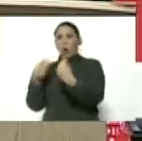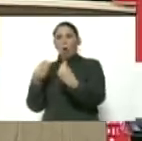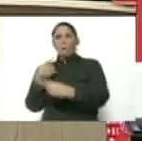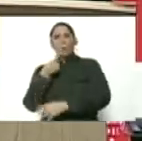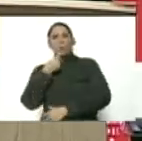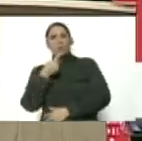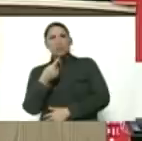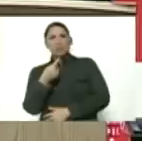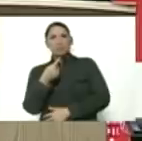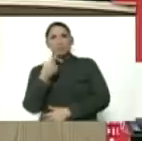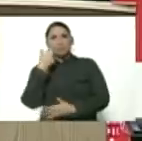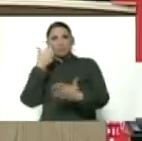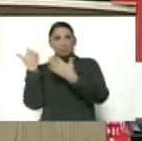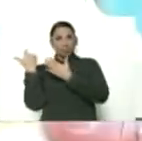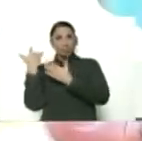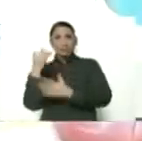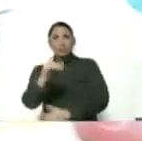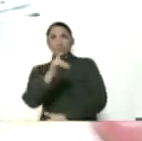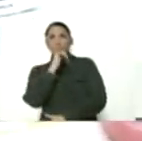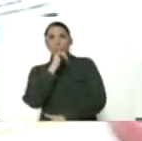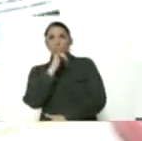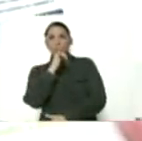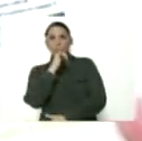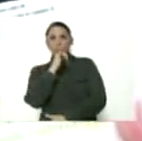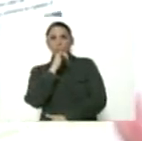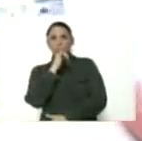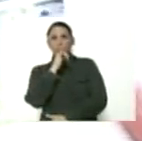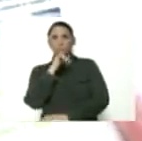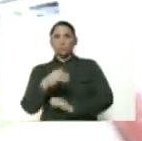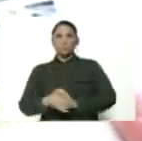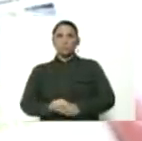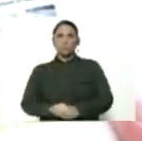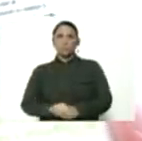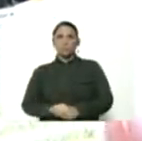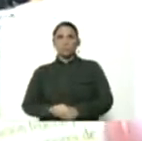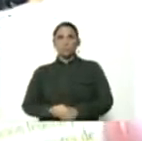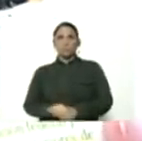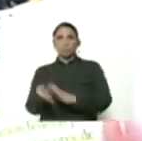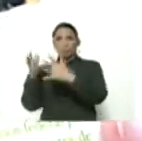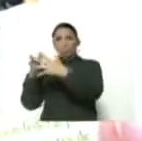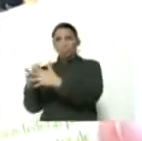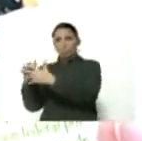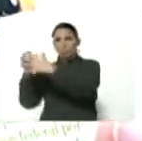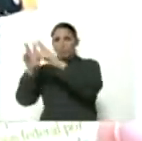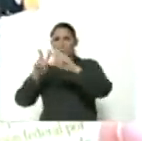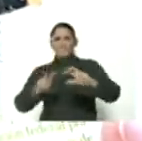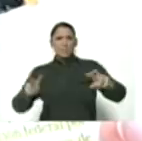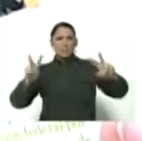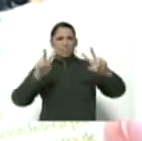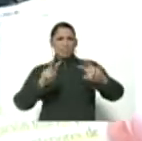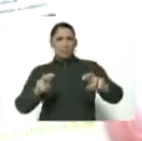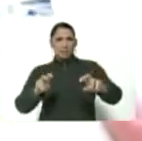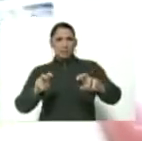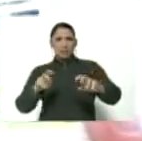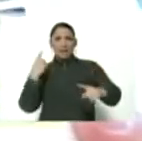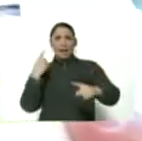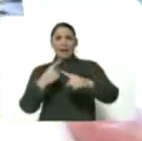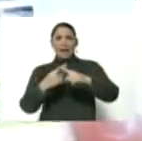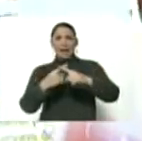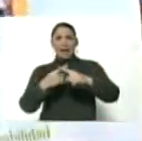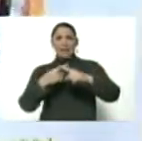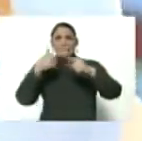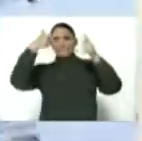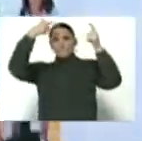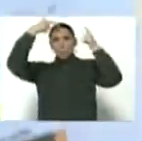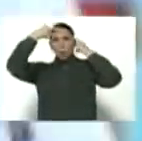esta nota de la agencia Associated Press. Estados Unidos investiga a Alex Boina Verde por la redada